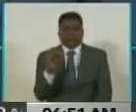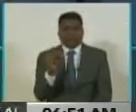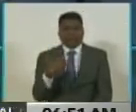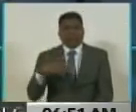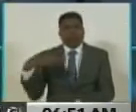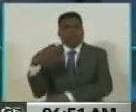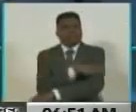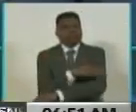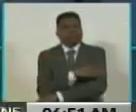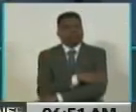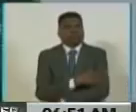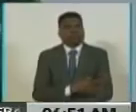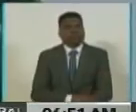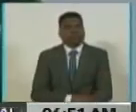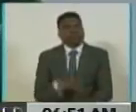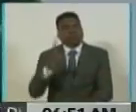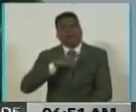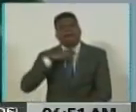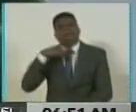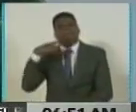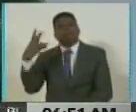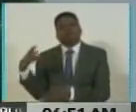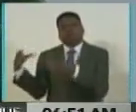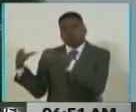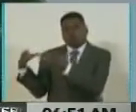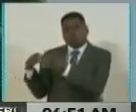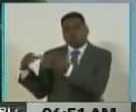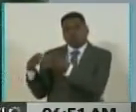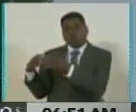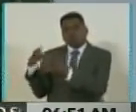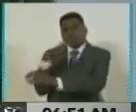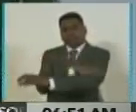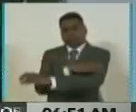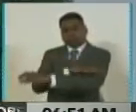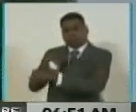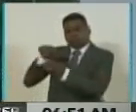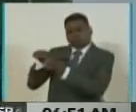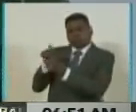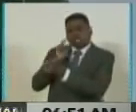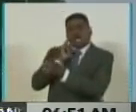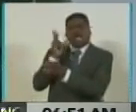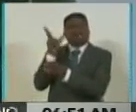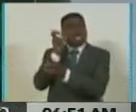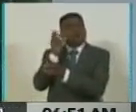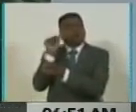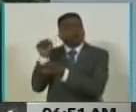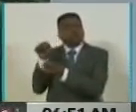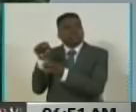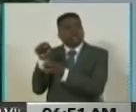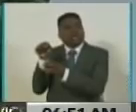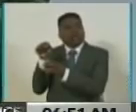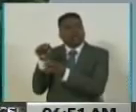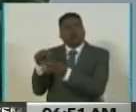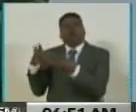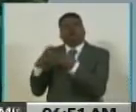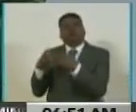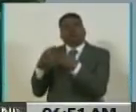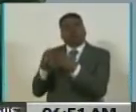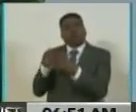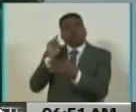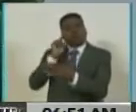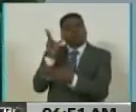cuando estamos oyendo voces de la oposición, sobre todo las más radicalizadas, hay que oírlos y analizarlos desde el punto de vista de una